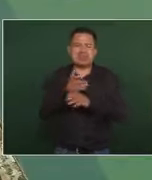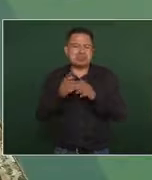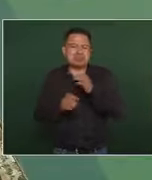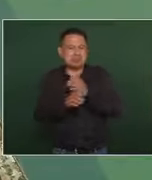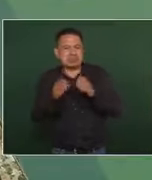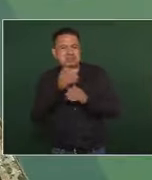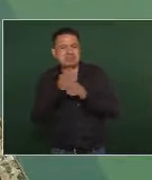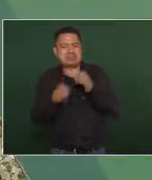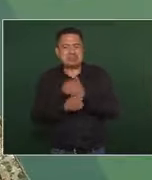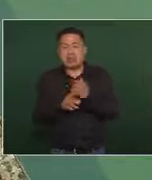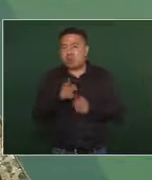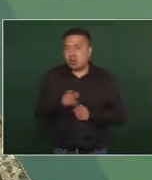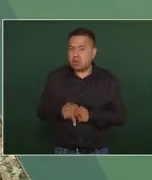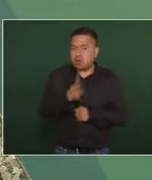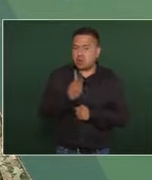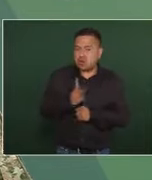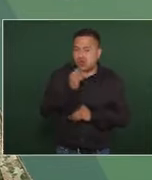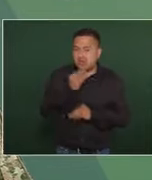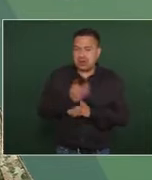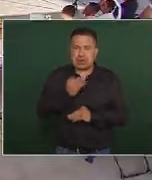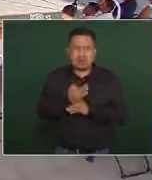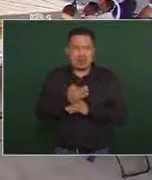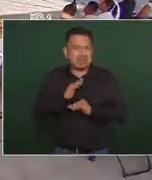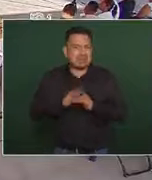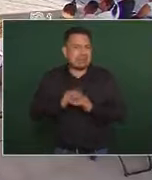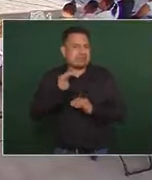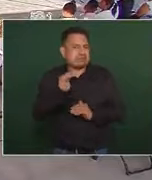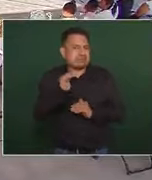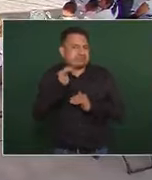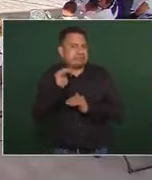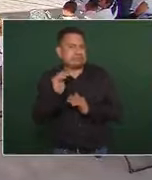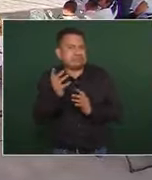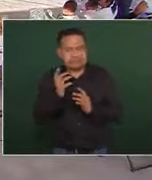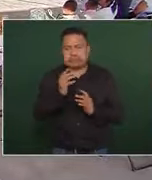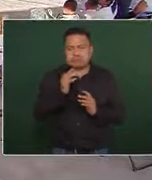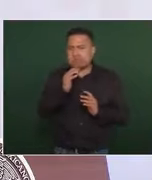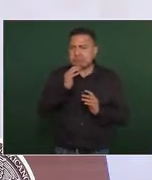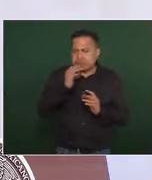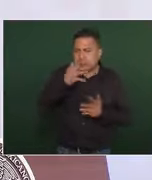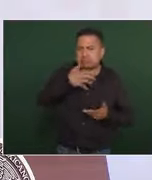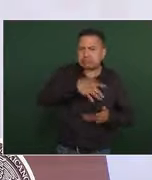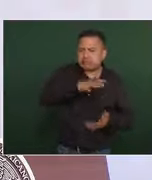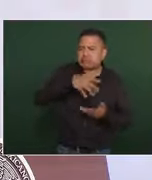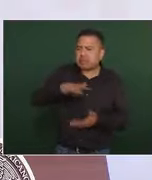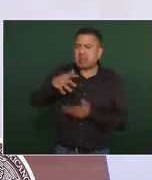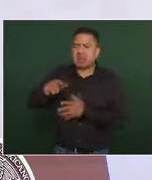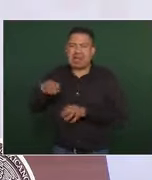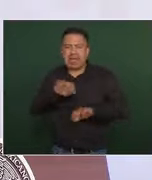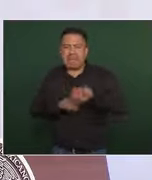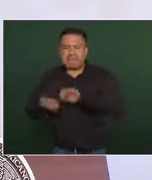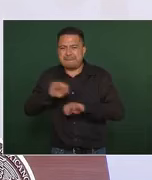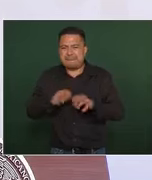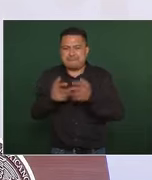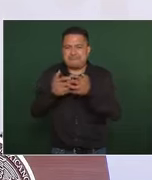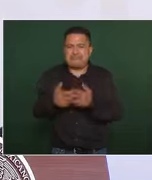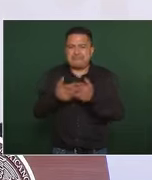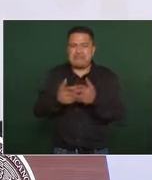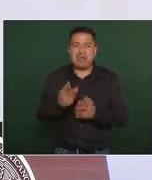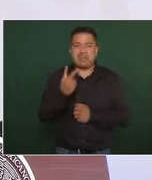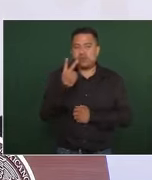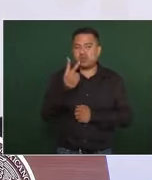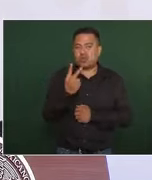pero repito, estamos supeditados a la entrega por parte de las empresas de los dos